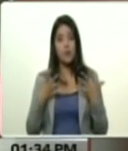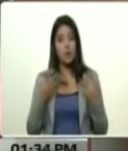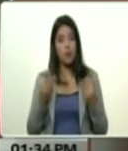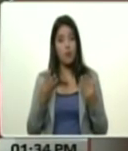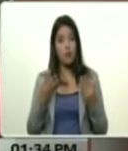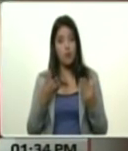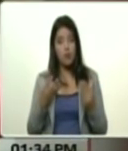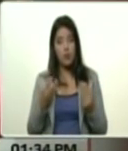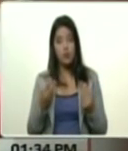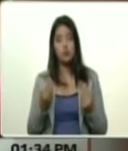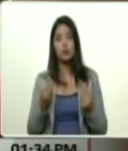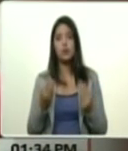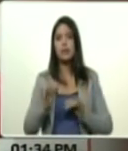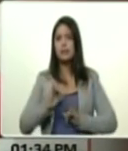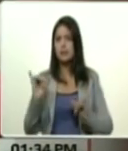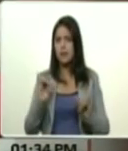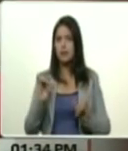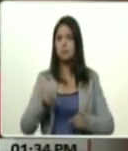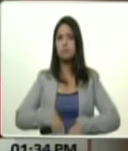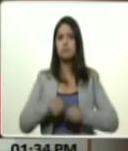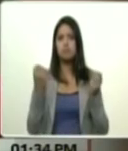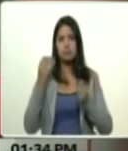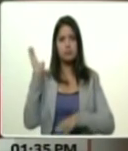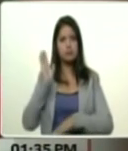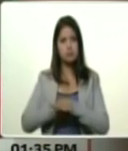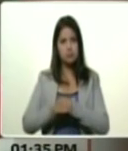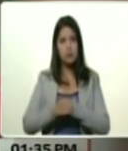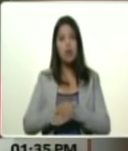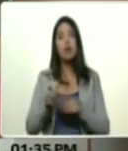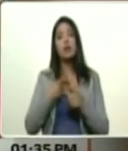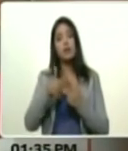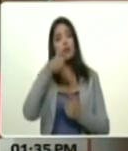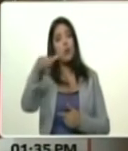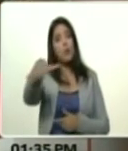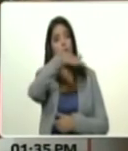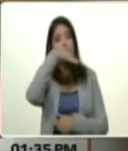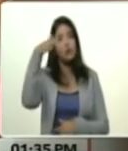Había purgado condena y el pueblo sabe